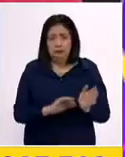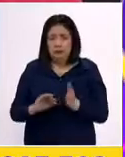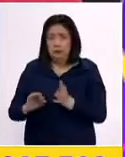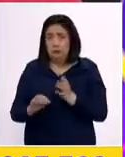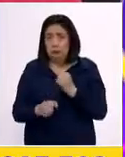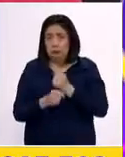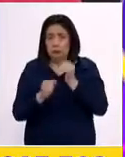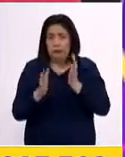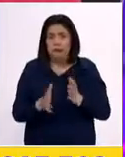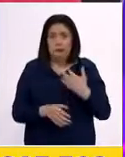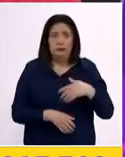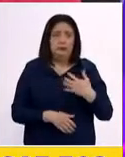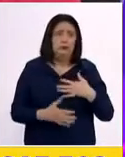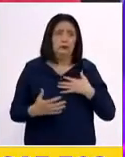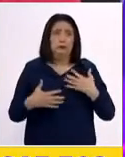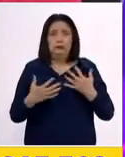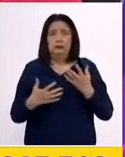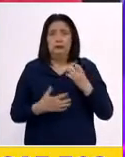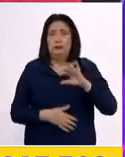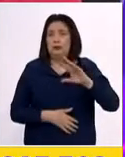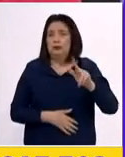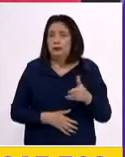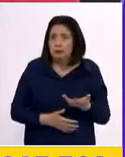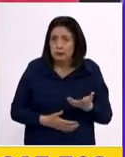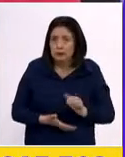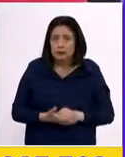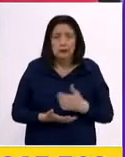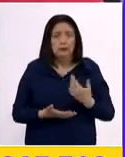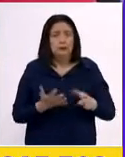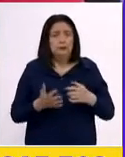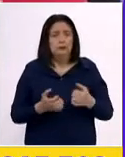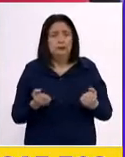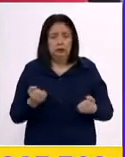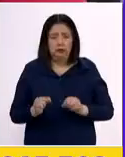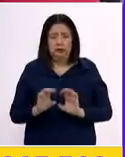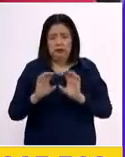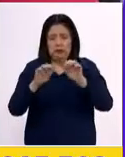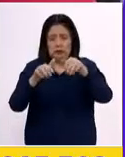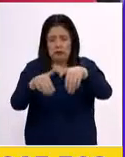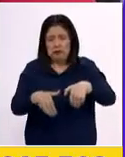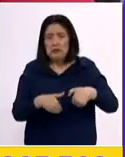trabajador está desesperado tras sufrir el robo de su retroexcavadora de